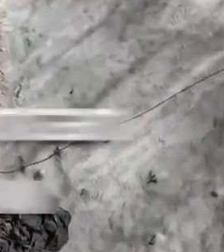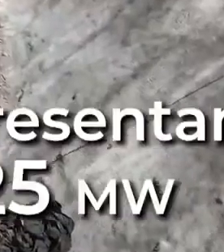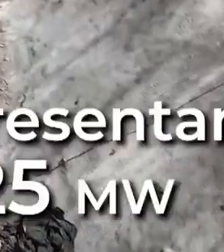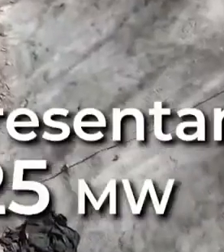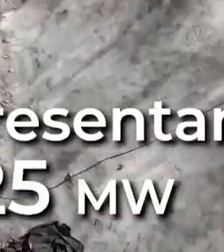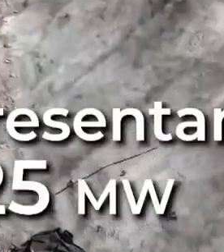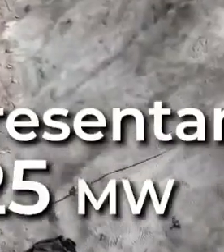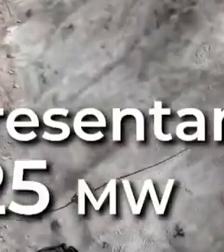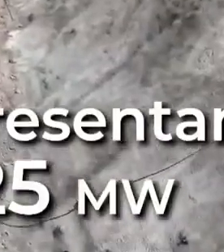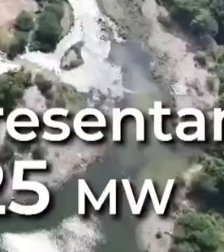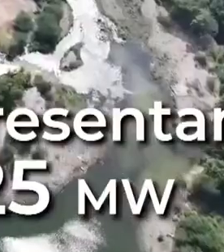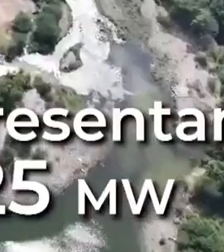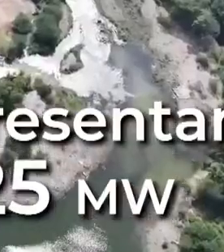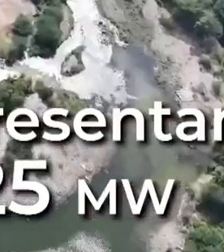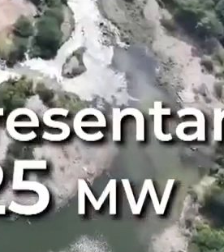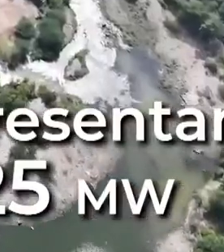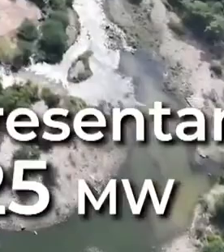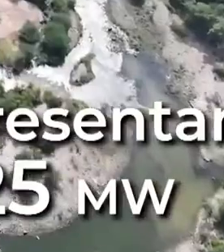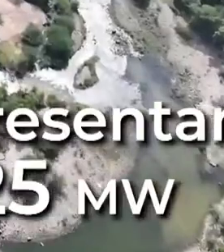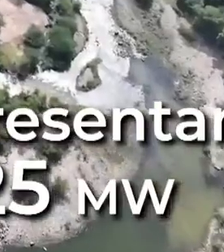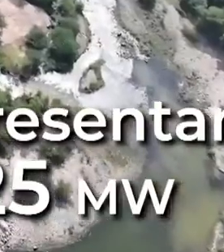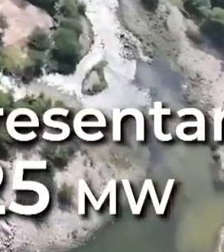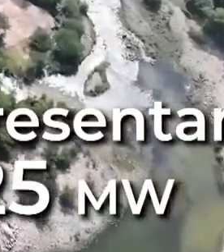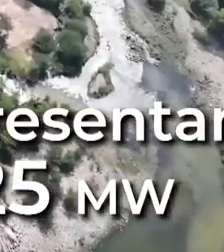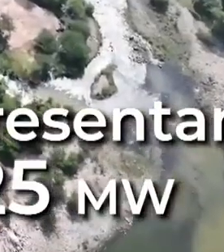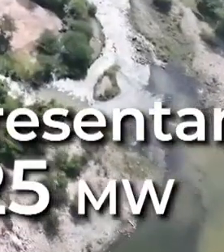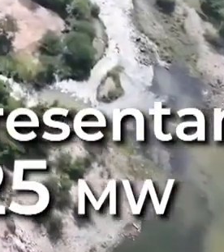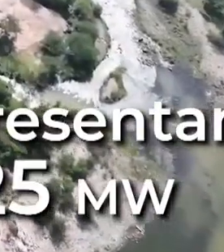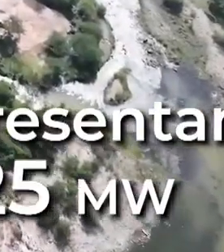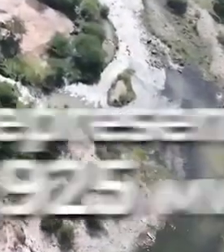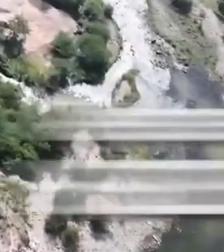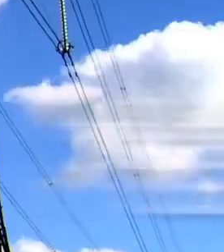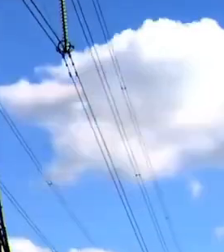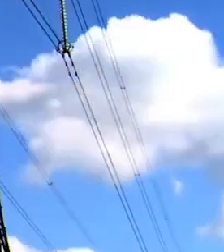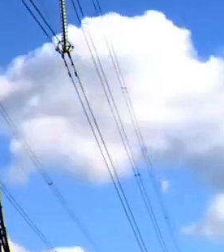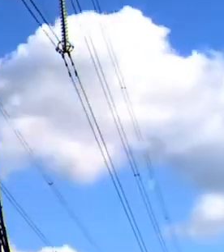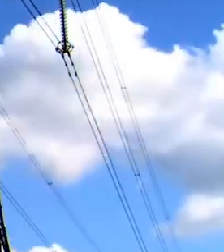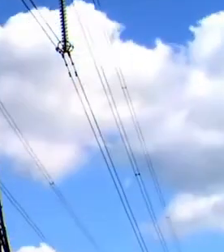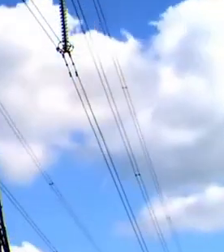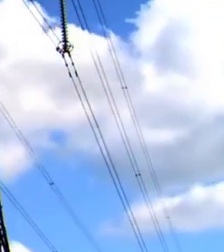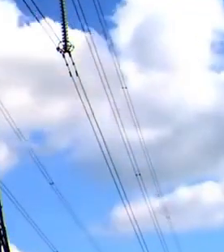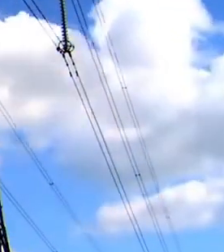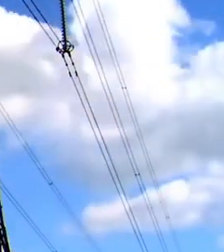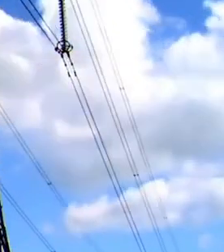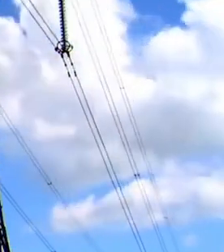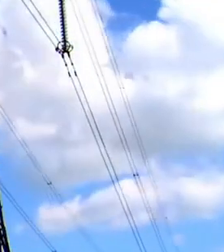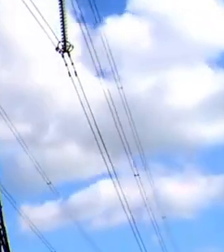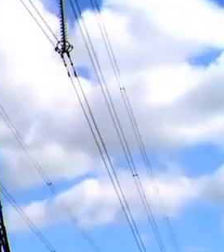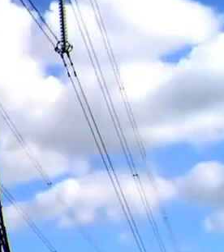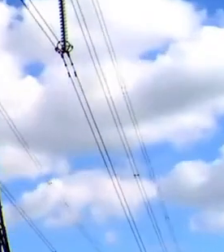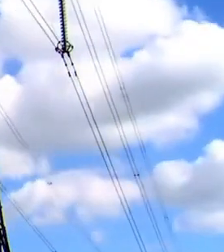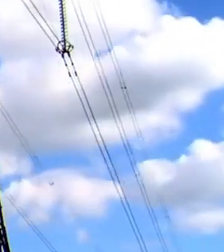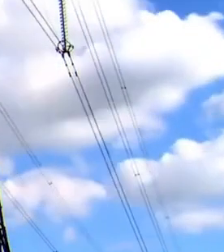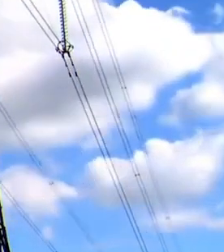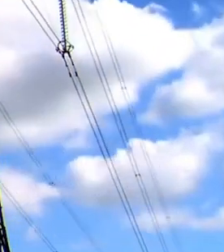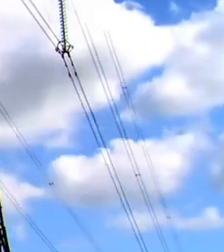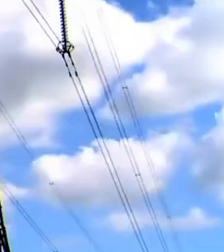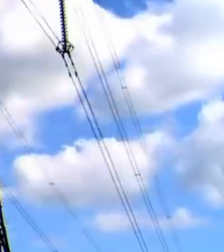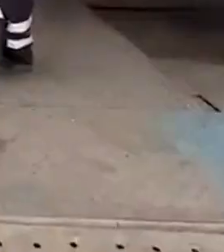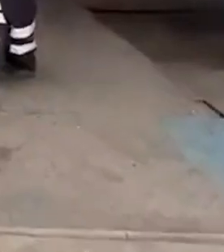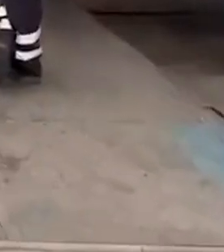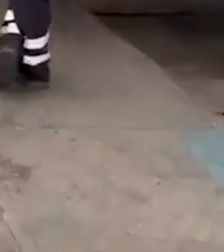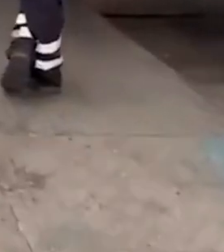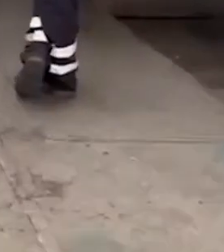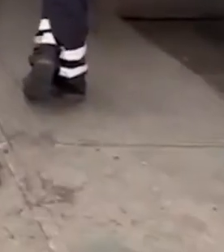representan 6.925 megawatts de capacidad, de los cuales se adicionan 1.573 megawatts al sistema eléctrico